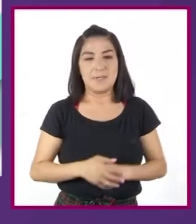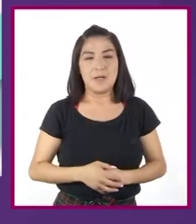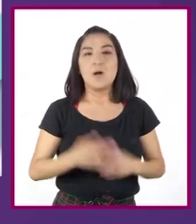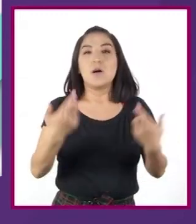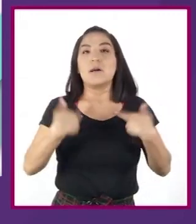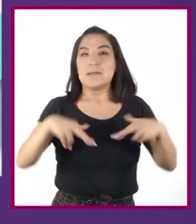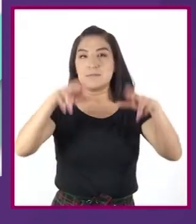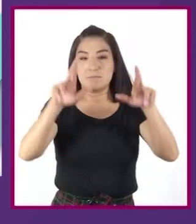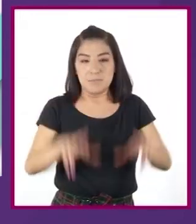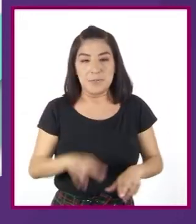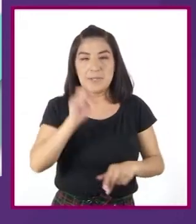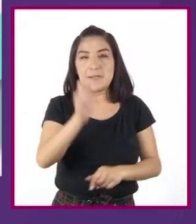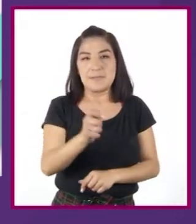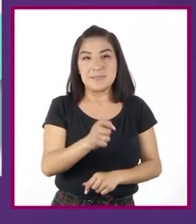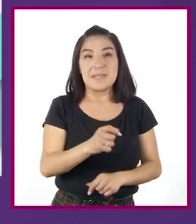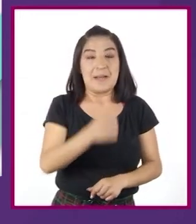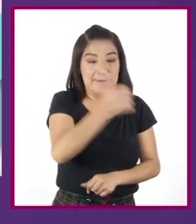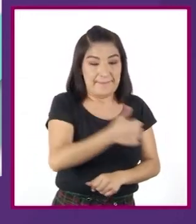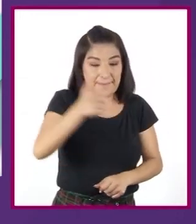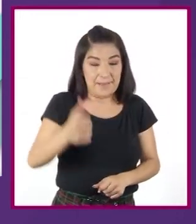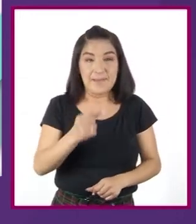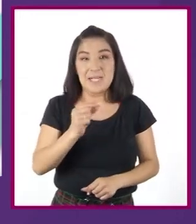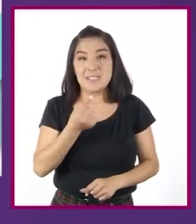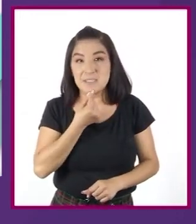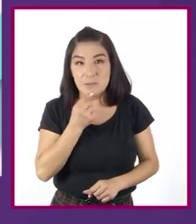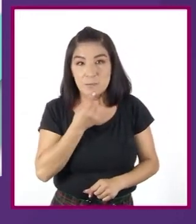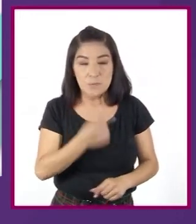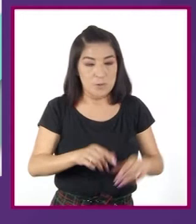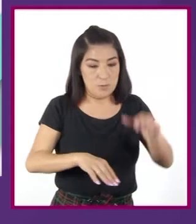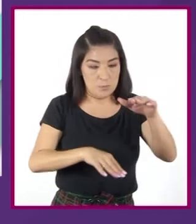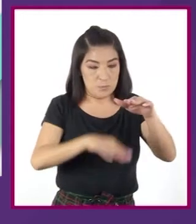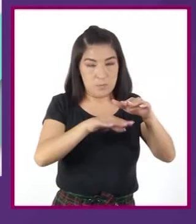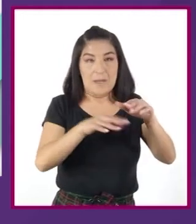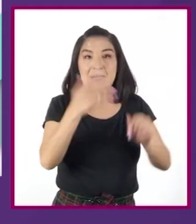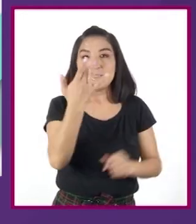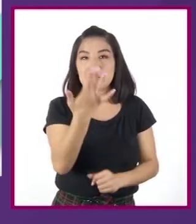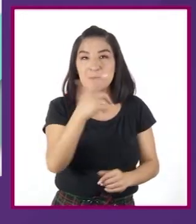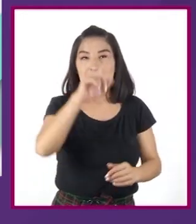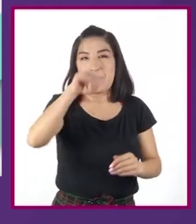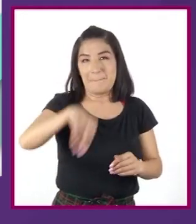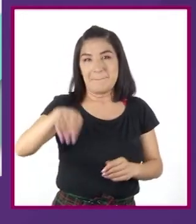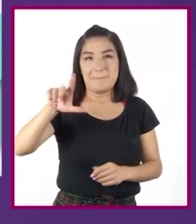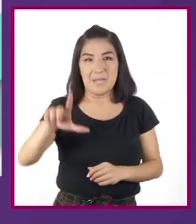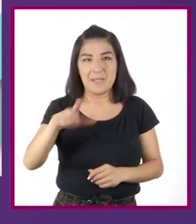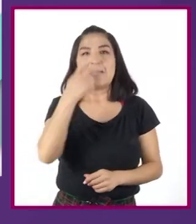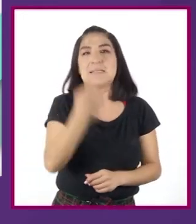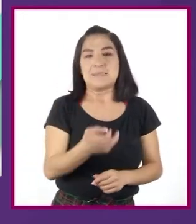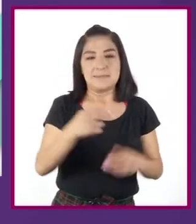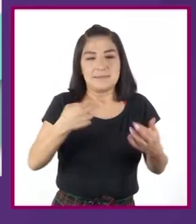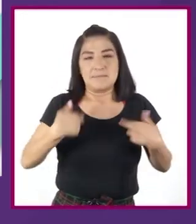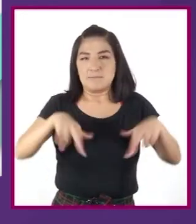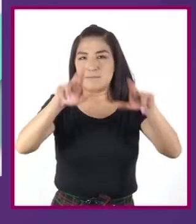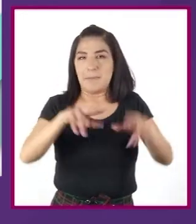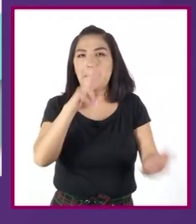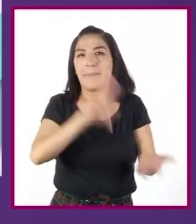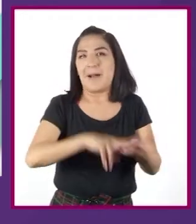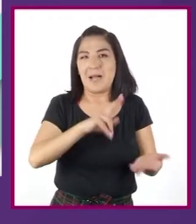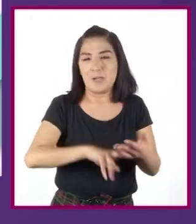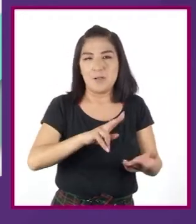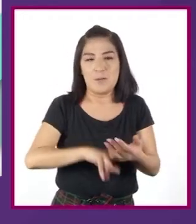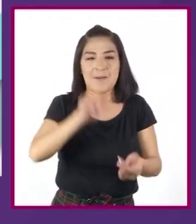cada segundo se vierten 50 mililitros, debemos de multiplicar los valores de x por